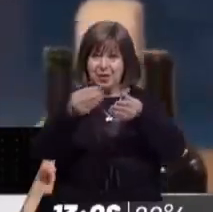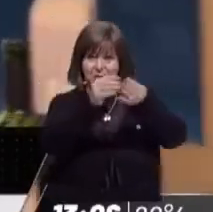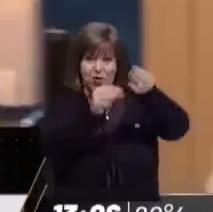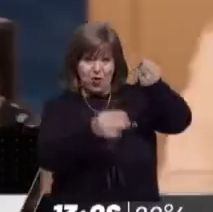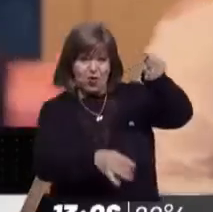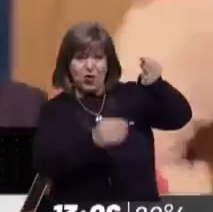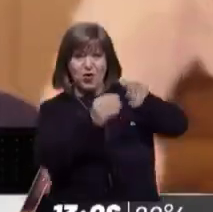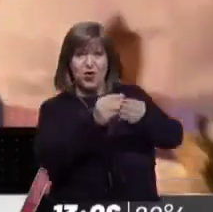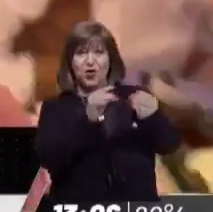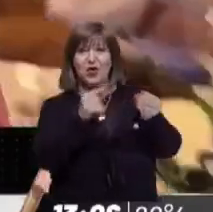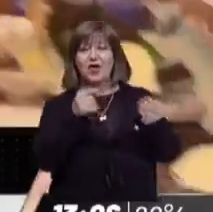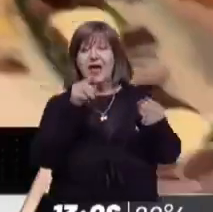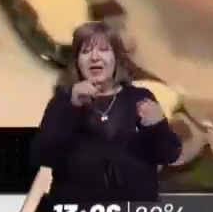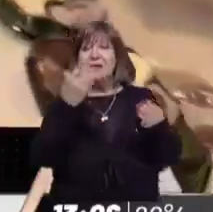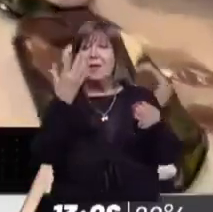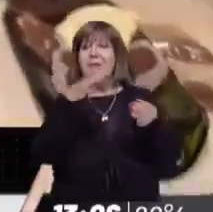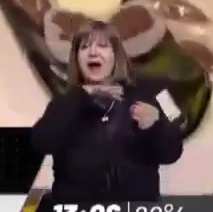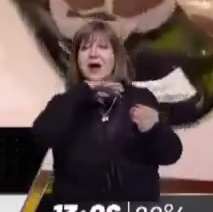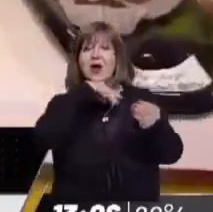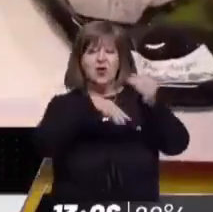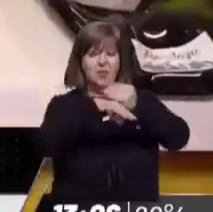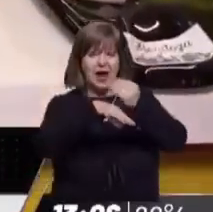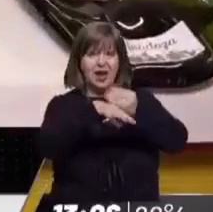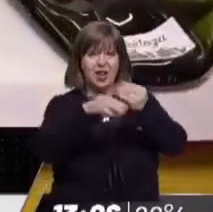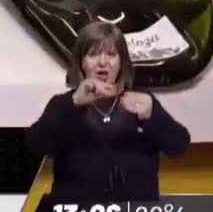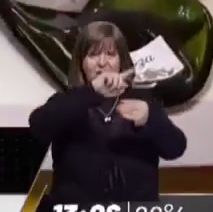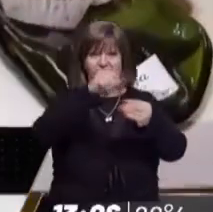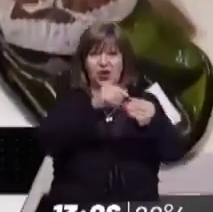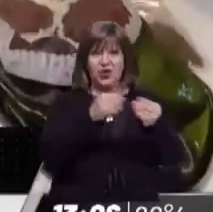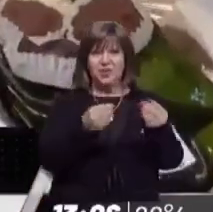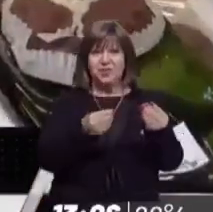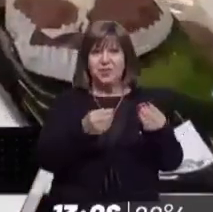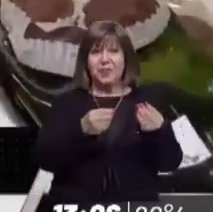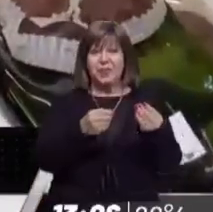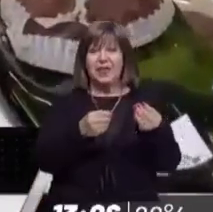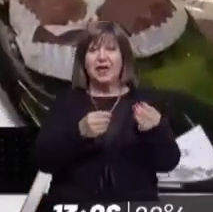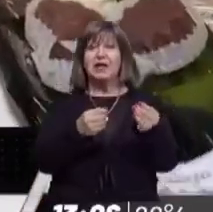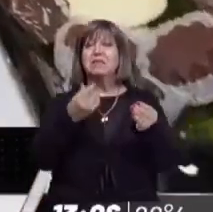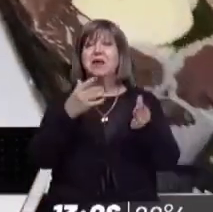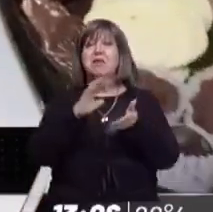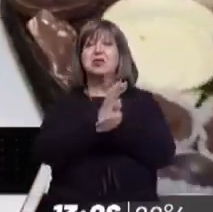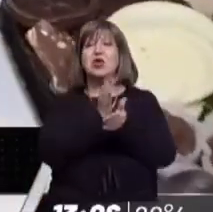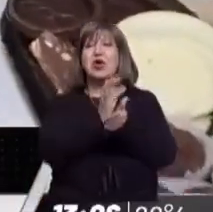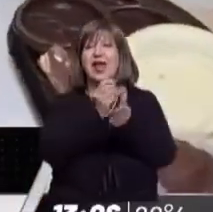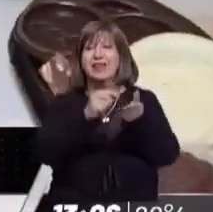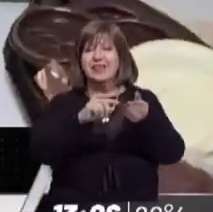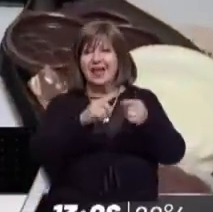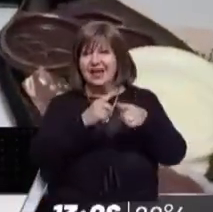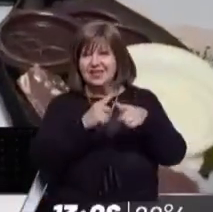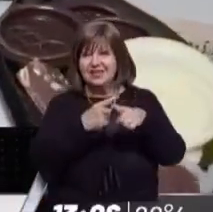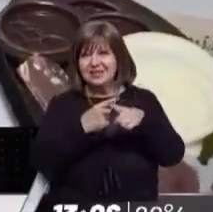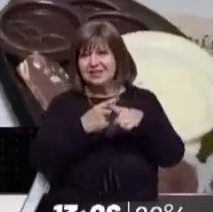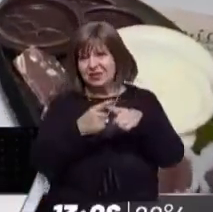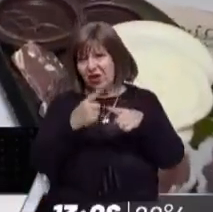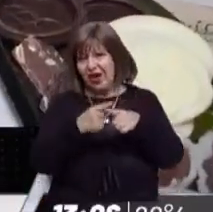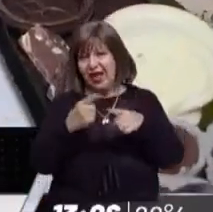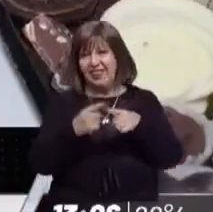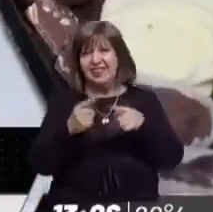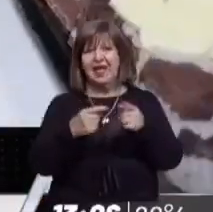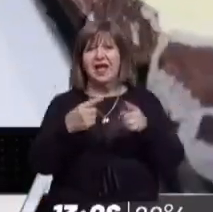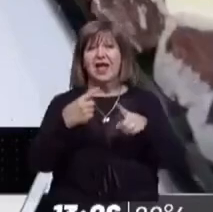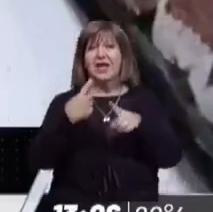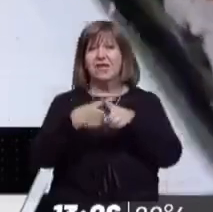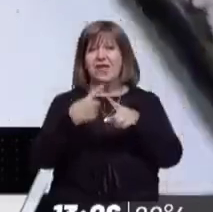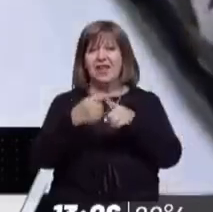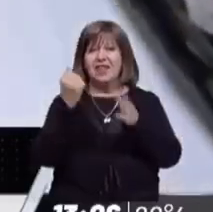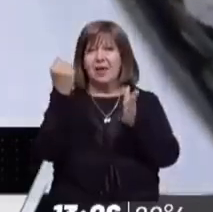tantos colorantes. Viviana es la que hace esto que parecen hostias, que es, ahí te lo dejo quieto. Es el chocolate con el logo de la fiesta. Uli. Y